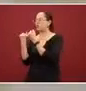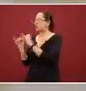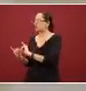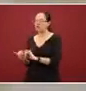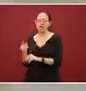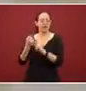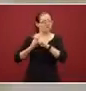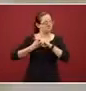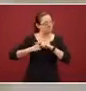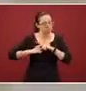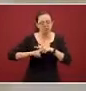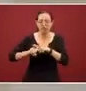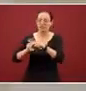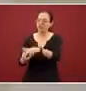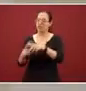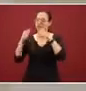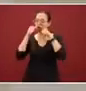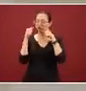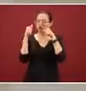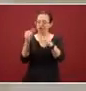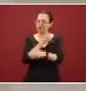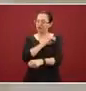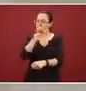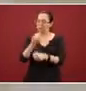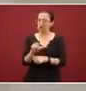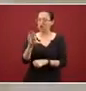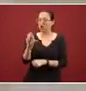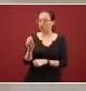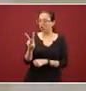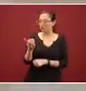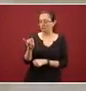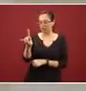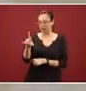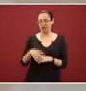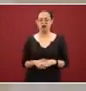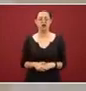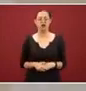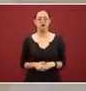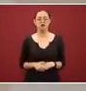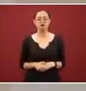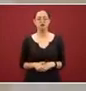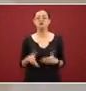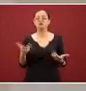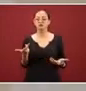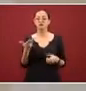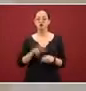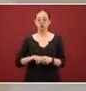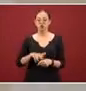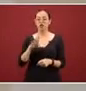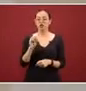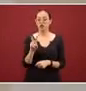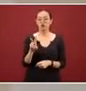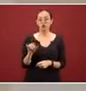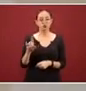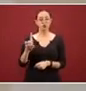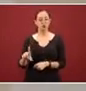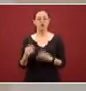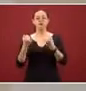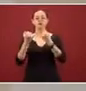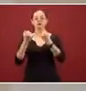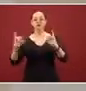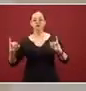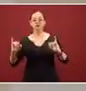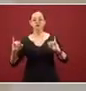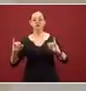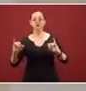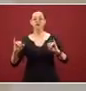inauguración convertirlos en hospitales COVID. Esos hospitales COVID serían inaugurados